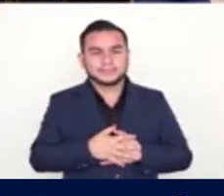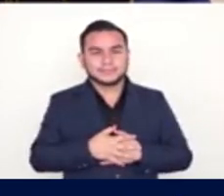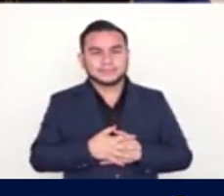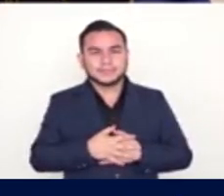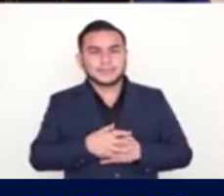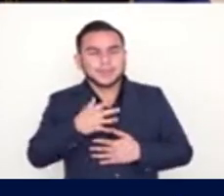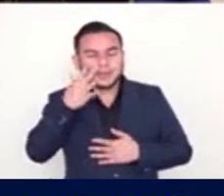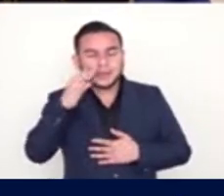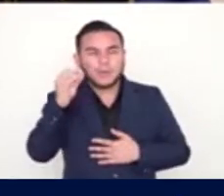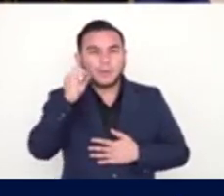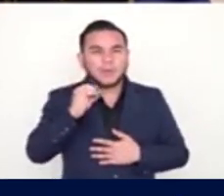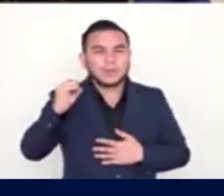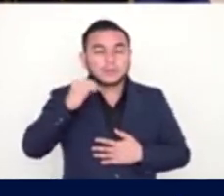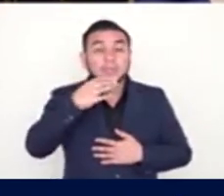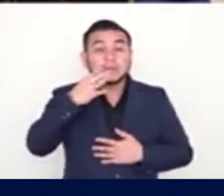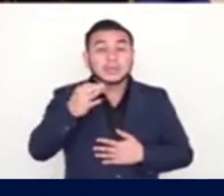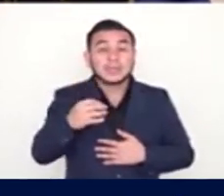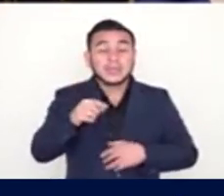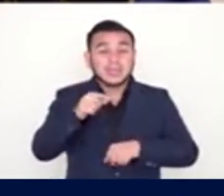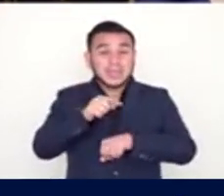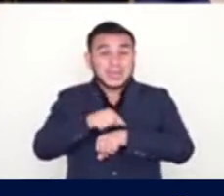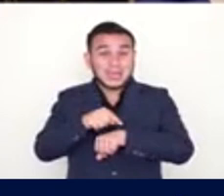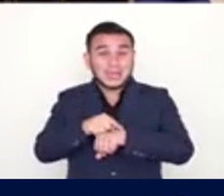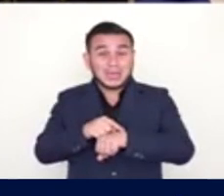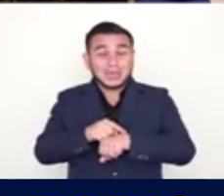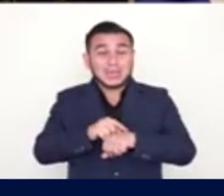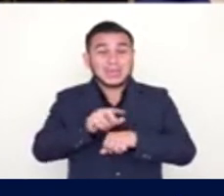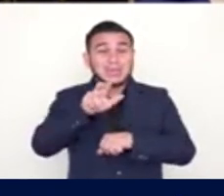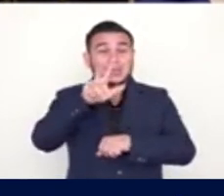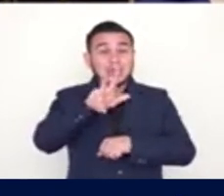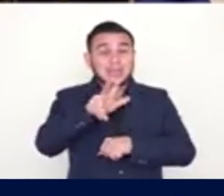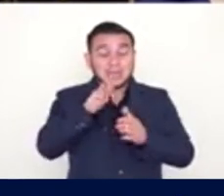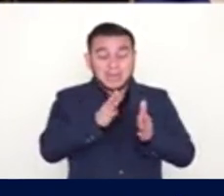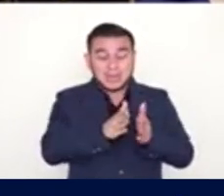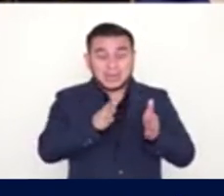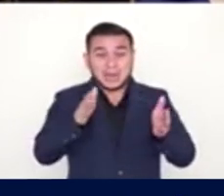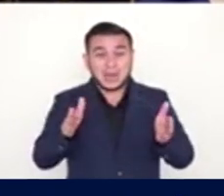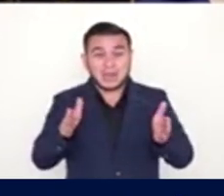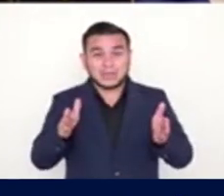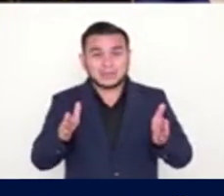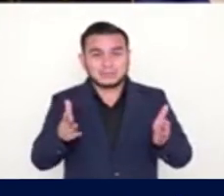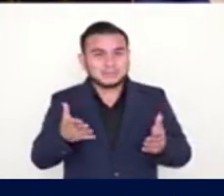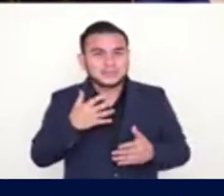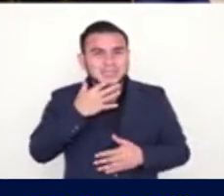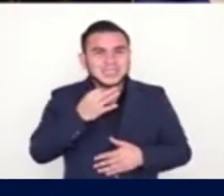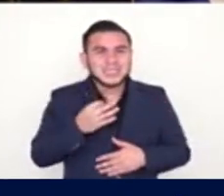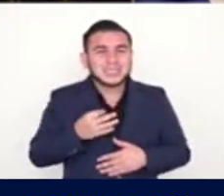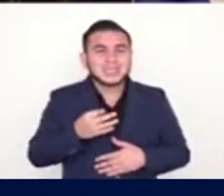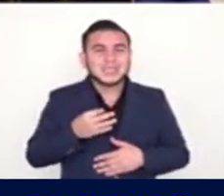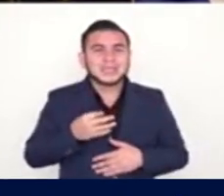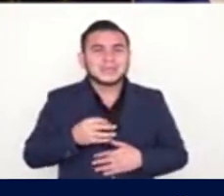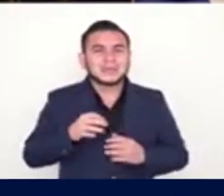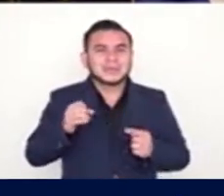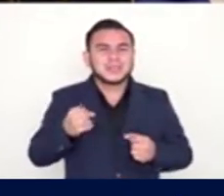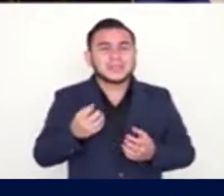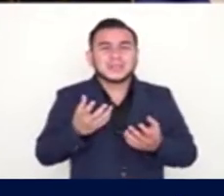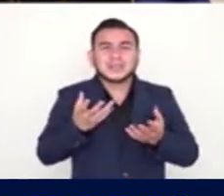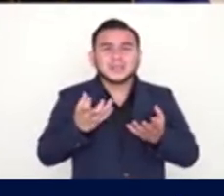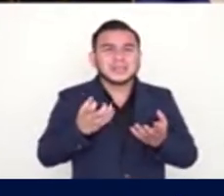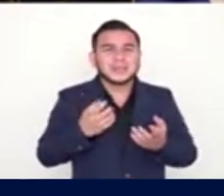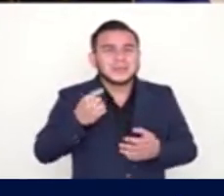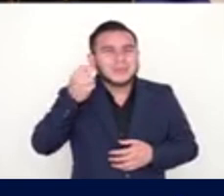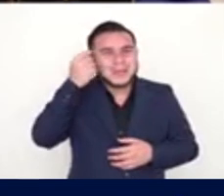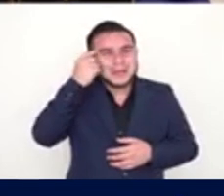De octubre. No habría tiempo para que se llevaran las 3 cajas que supuestamente tú crees que ahí hay. Por supuesto que sí. No quieran burlarse